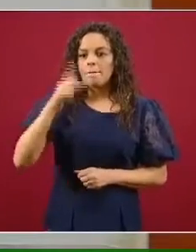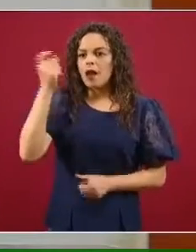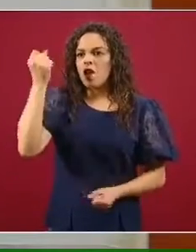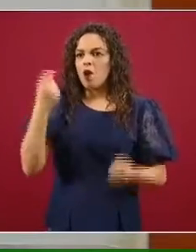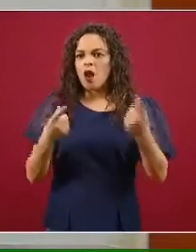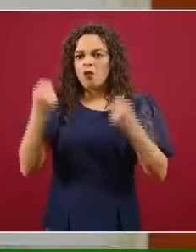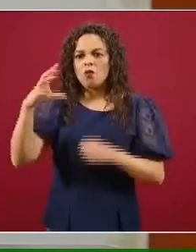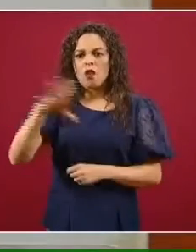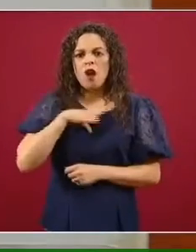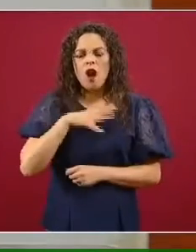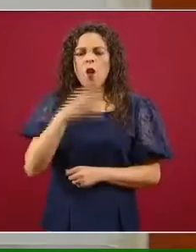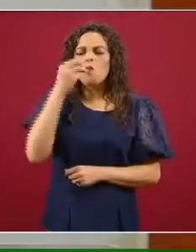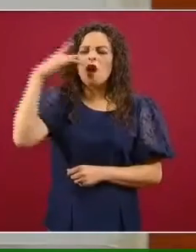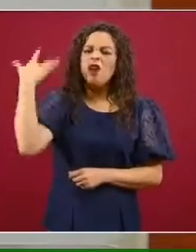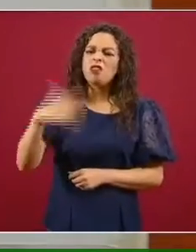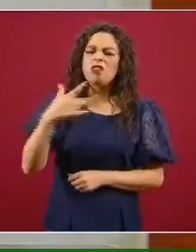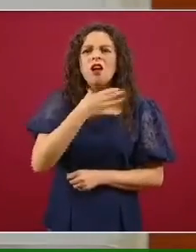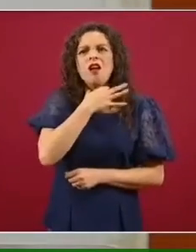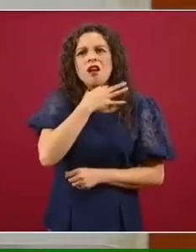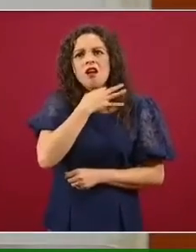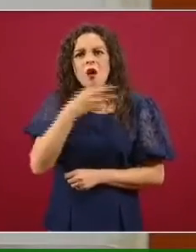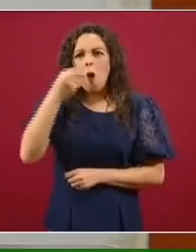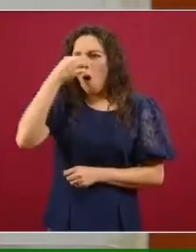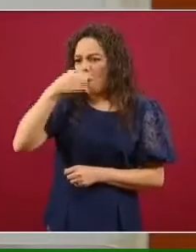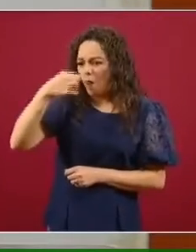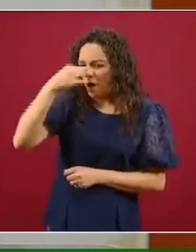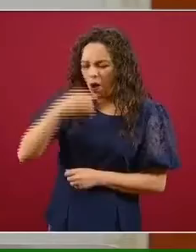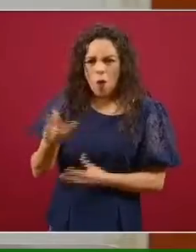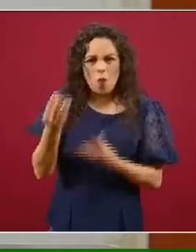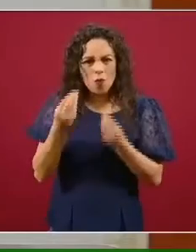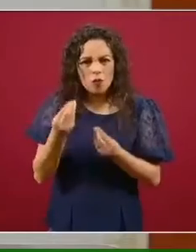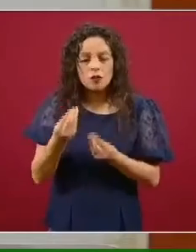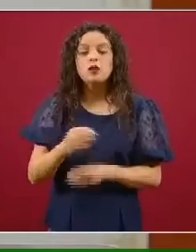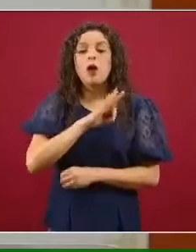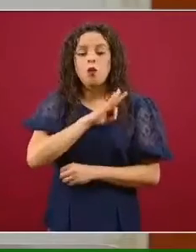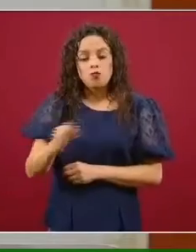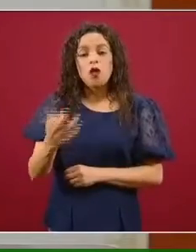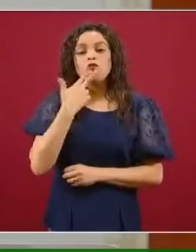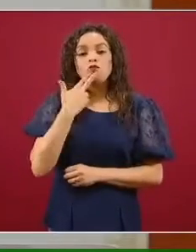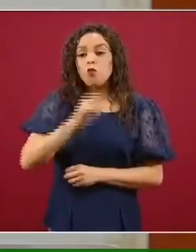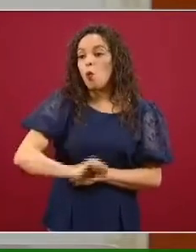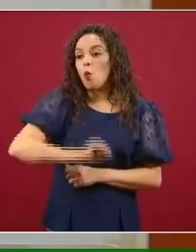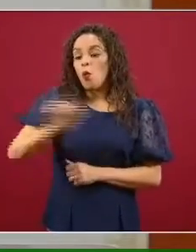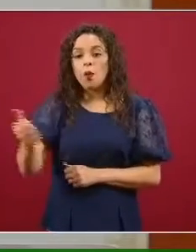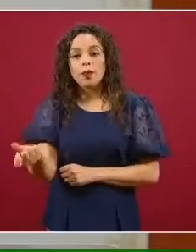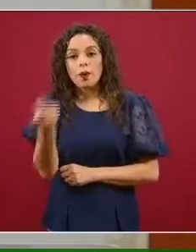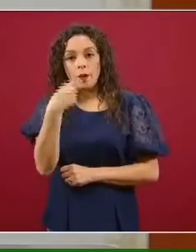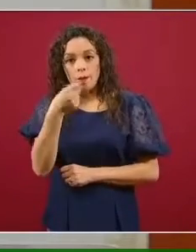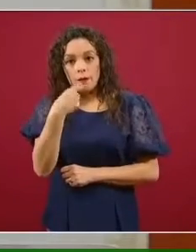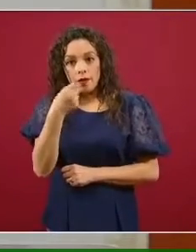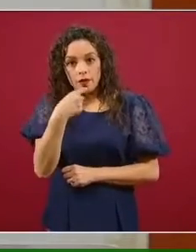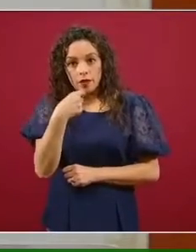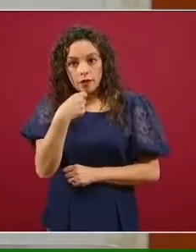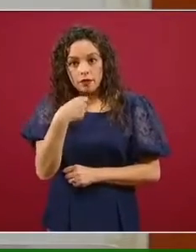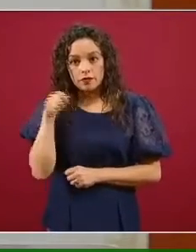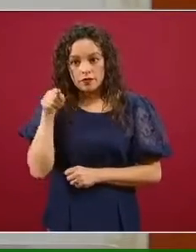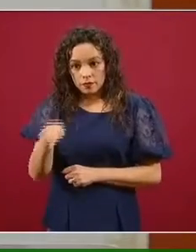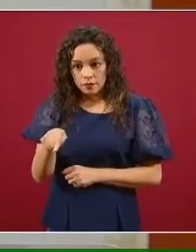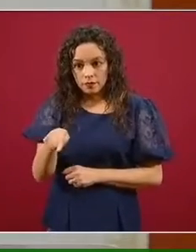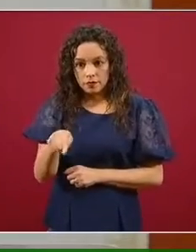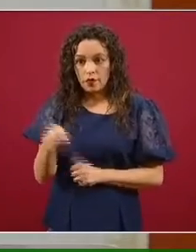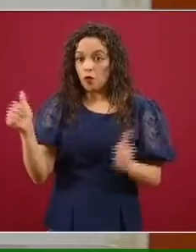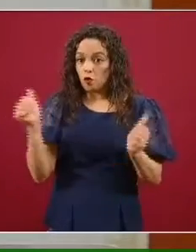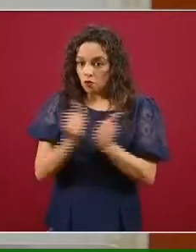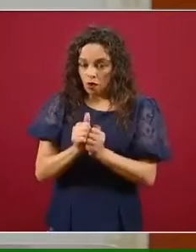a tener mucho dolor de garganta y demás, y en este caso se pueden utilizar algunos otros medicamentos sintomáticos dirigidos, como